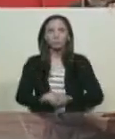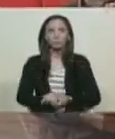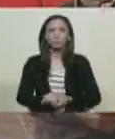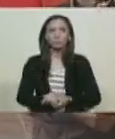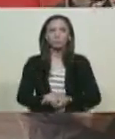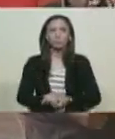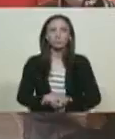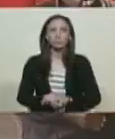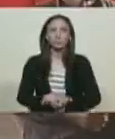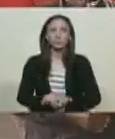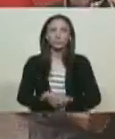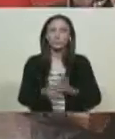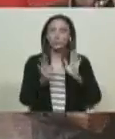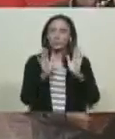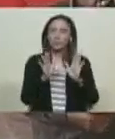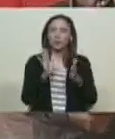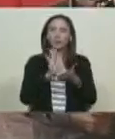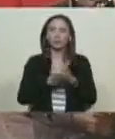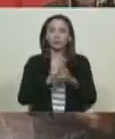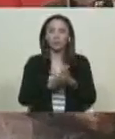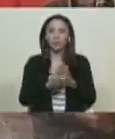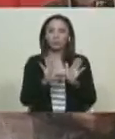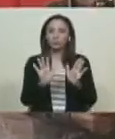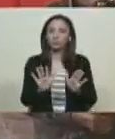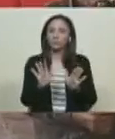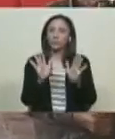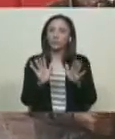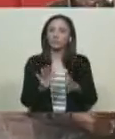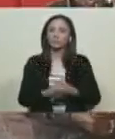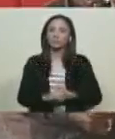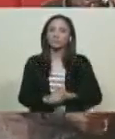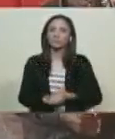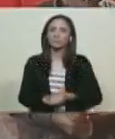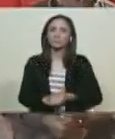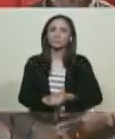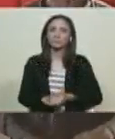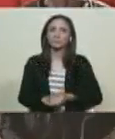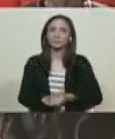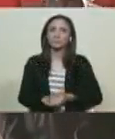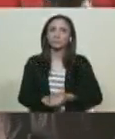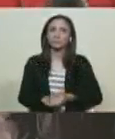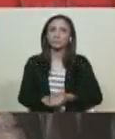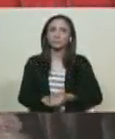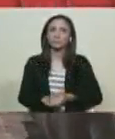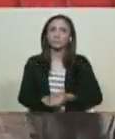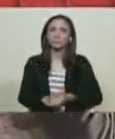Todo a su tiempo. Ya voy para allá. Ya voy para allá.